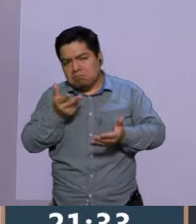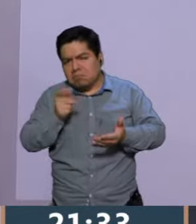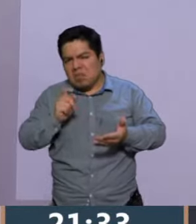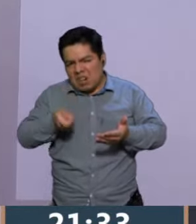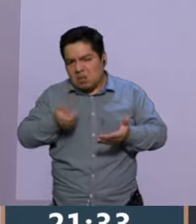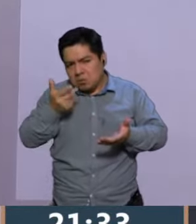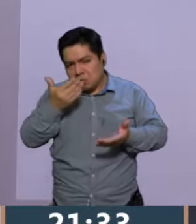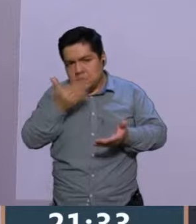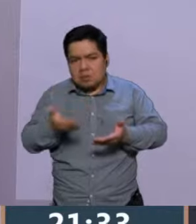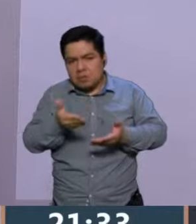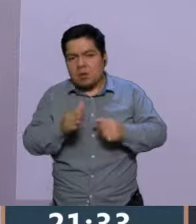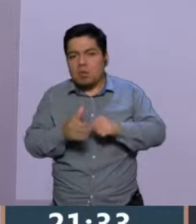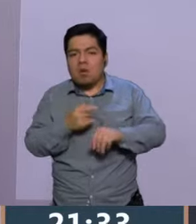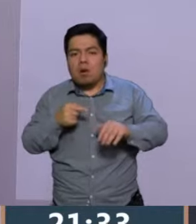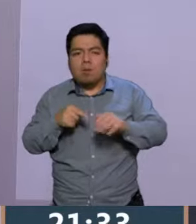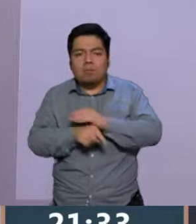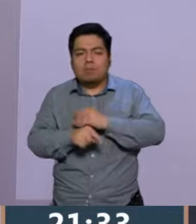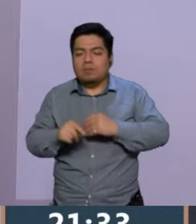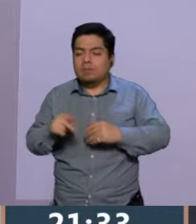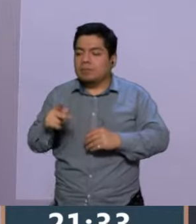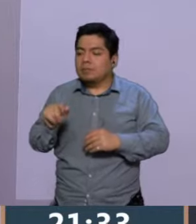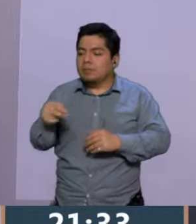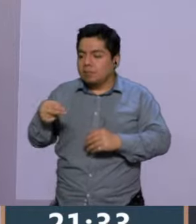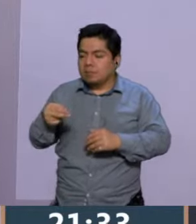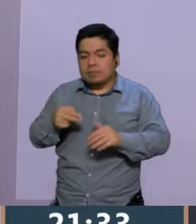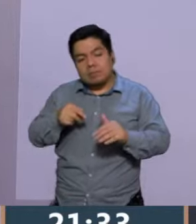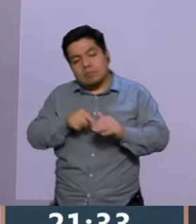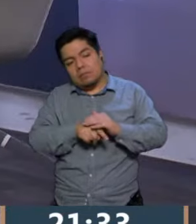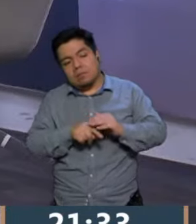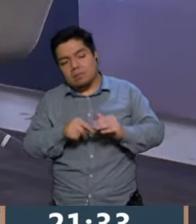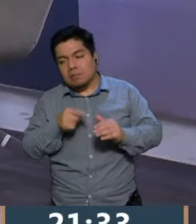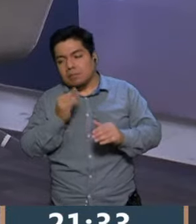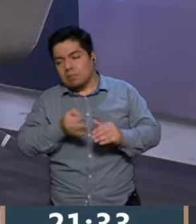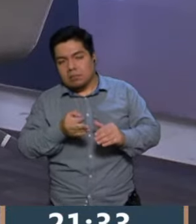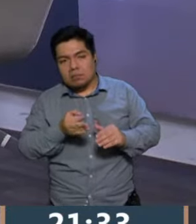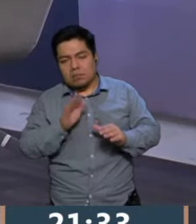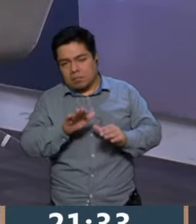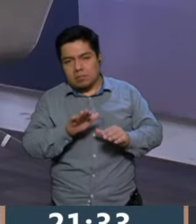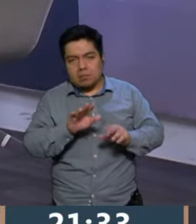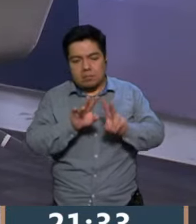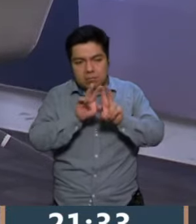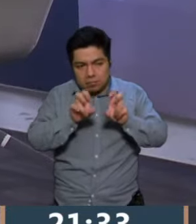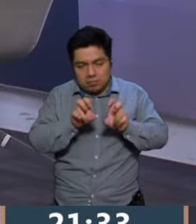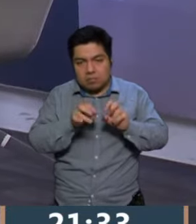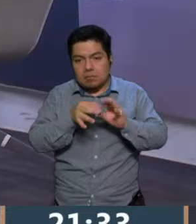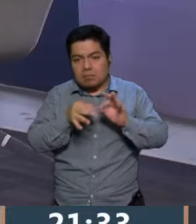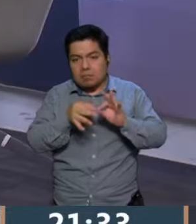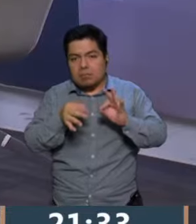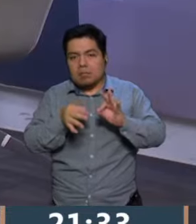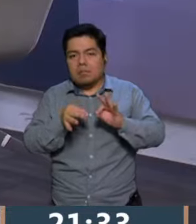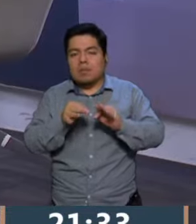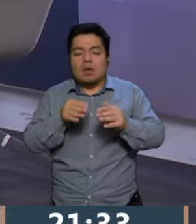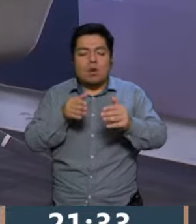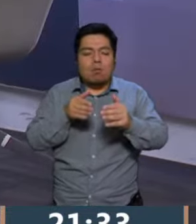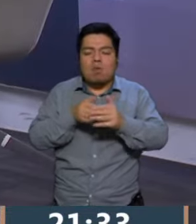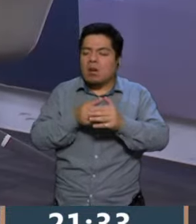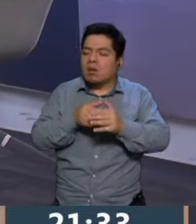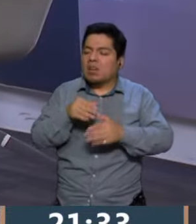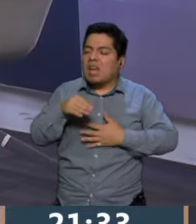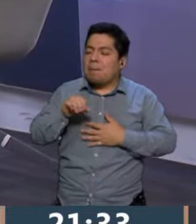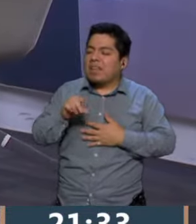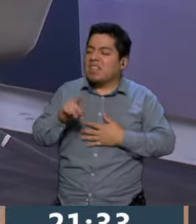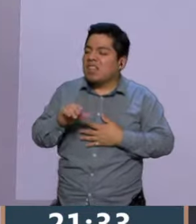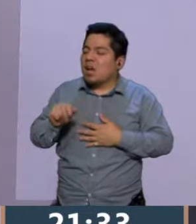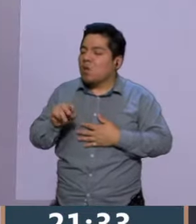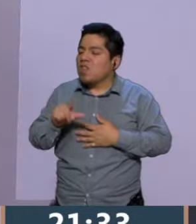este resolutivo, a raíz de la queja que presentó el Partido Acción Nacional. Me gustaría empezar por el tema de las medidas cautelares. ¿Qué es lo que